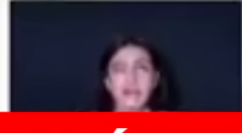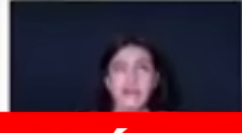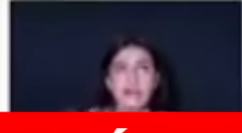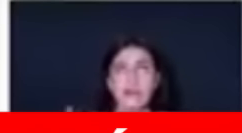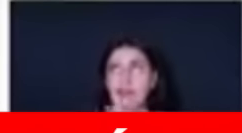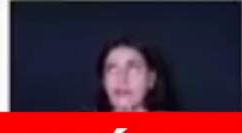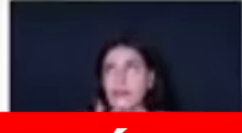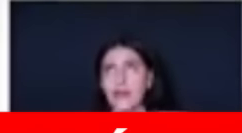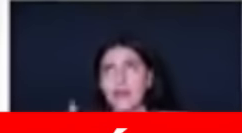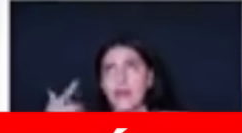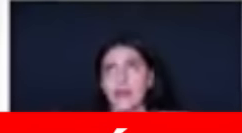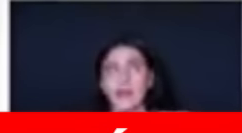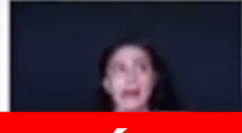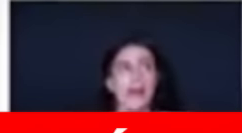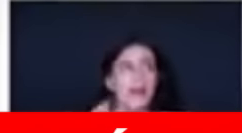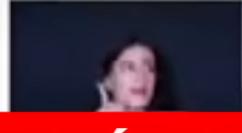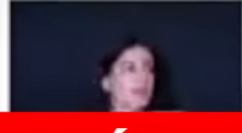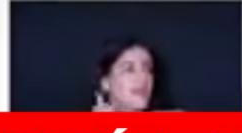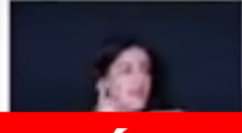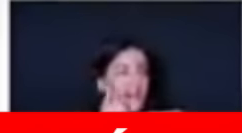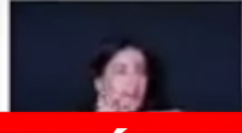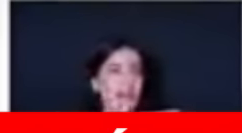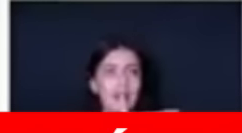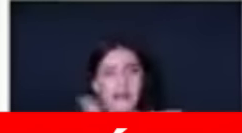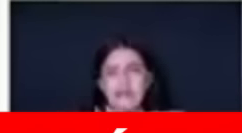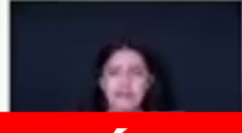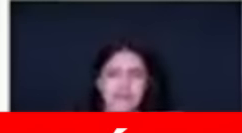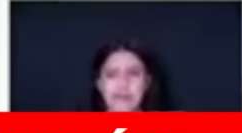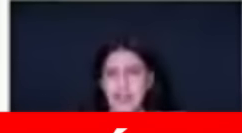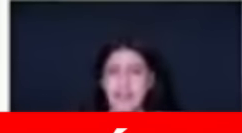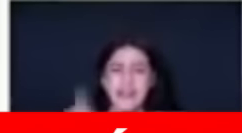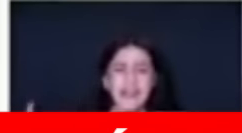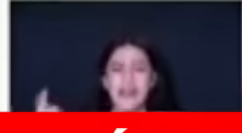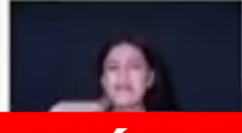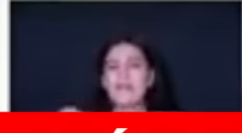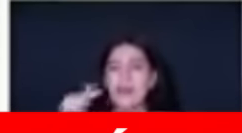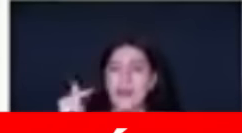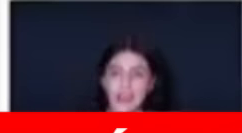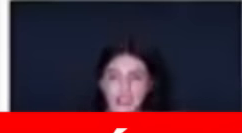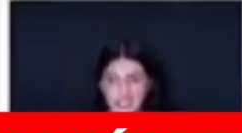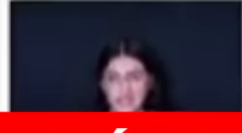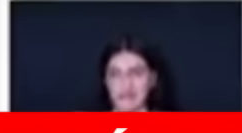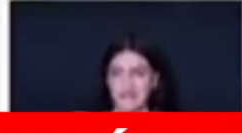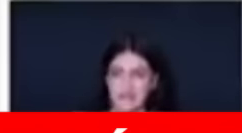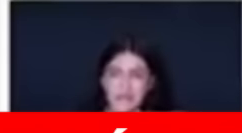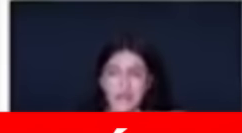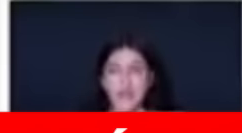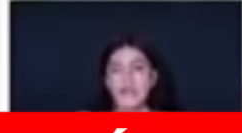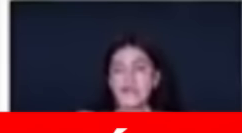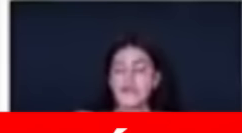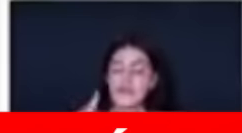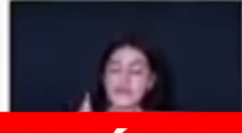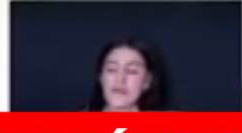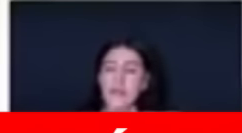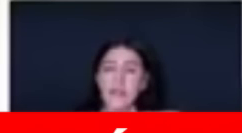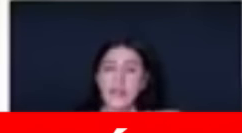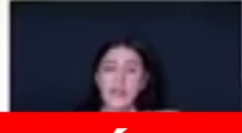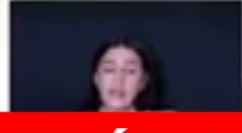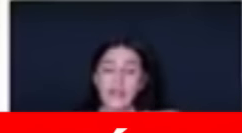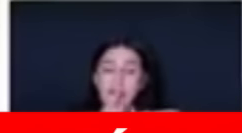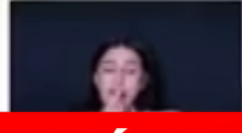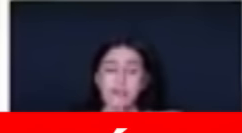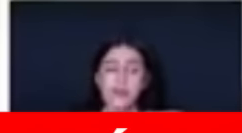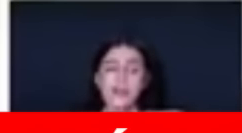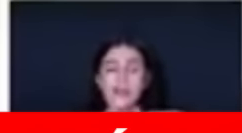intentado silenciarnos antes y aquí estamos y aquí seguimos enteritos. Nos acusarán de